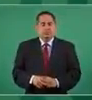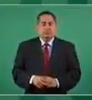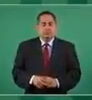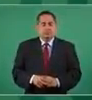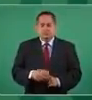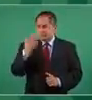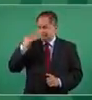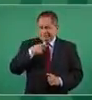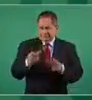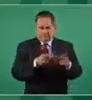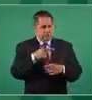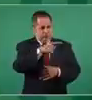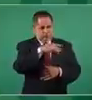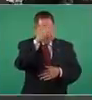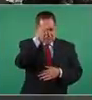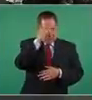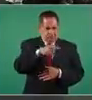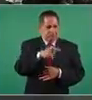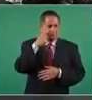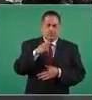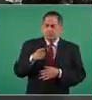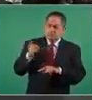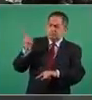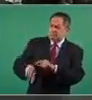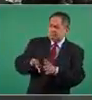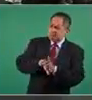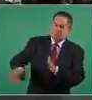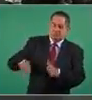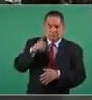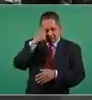Le preguntaron, oiga, ¿y usted cargó los dados? Sí.